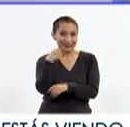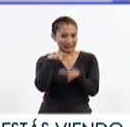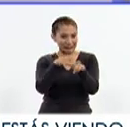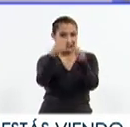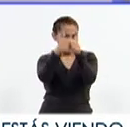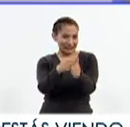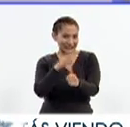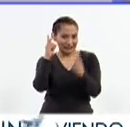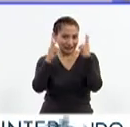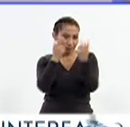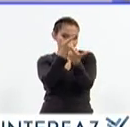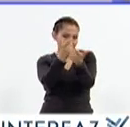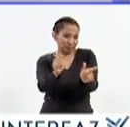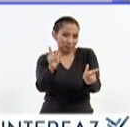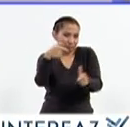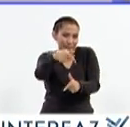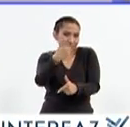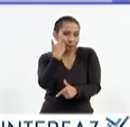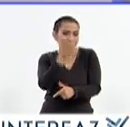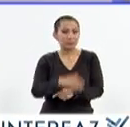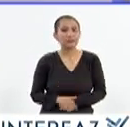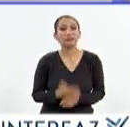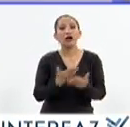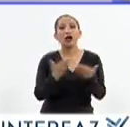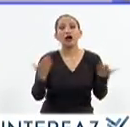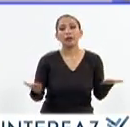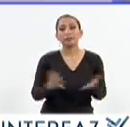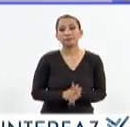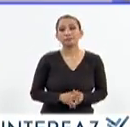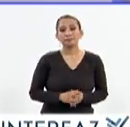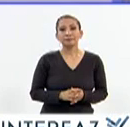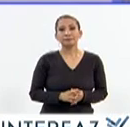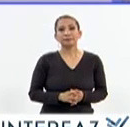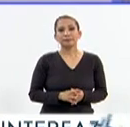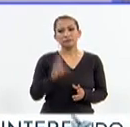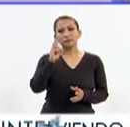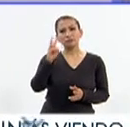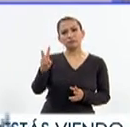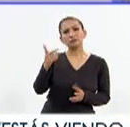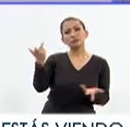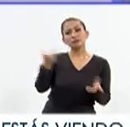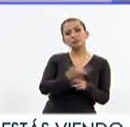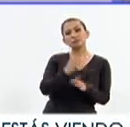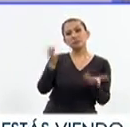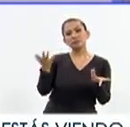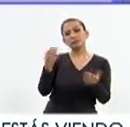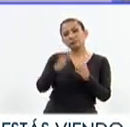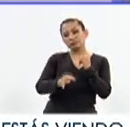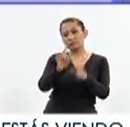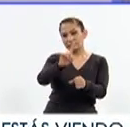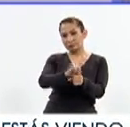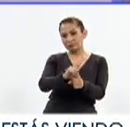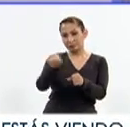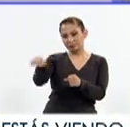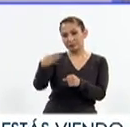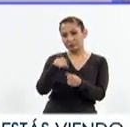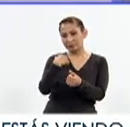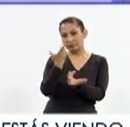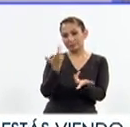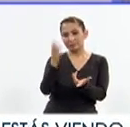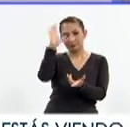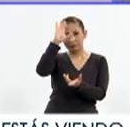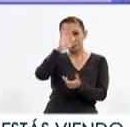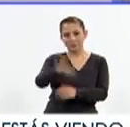sí se queda y lo puede visitar cuando usted lo desee. Vamos a ver pues cómo se vivió este último día de